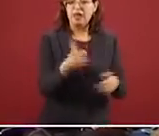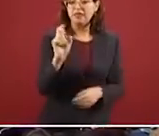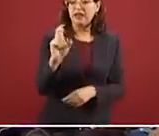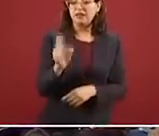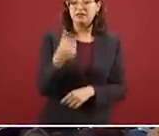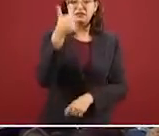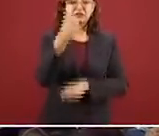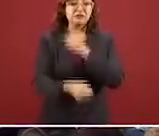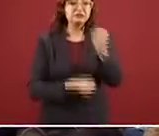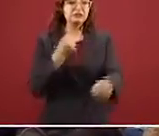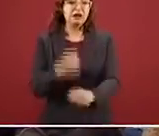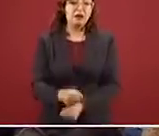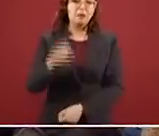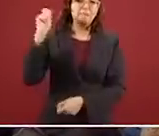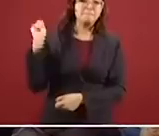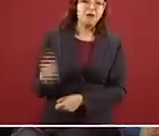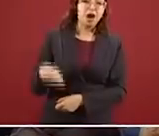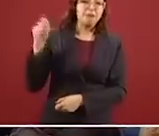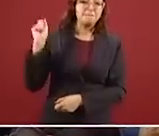36 años.